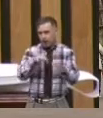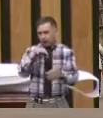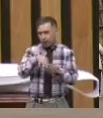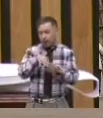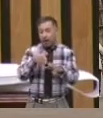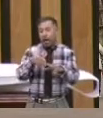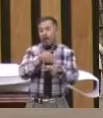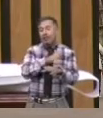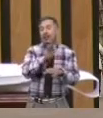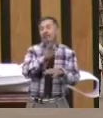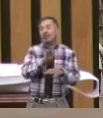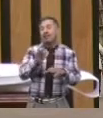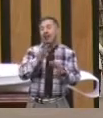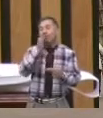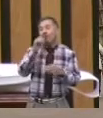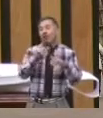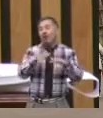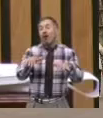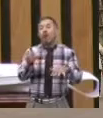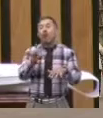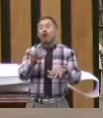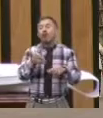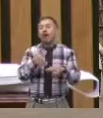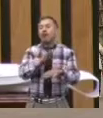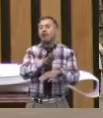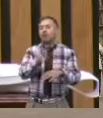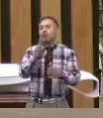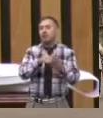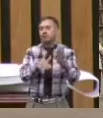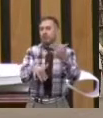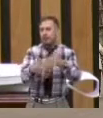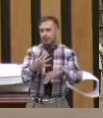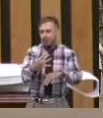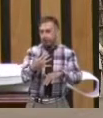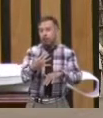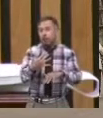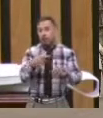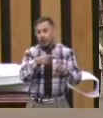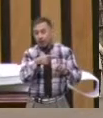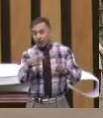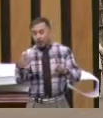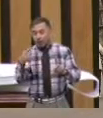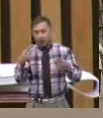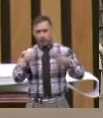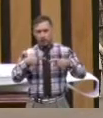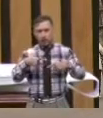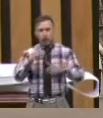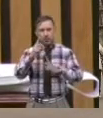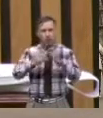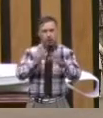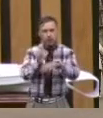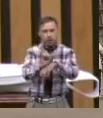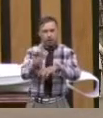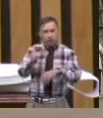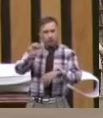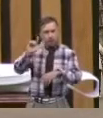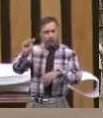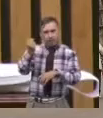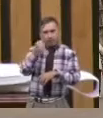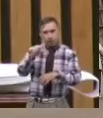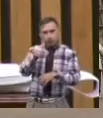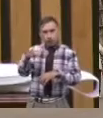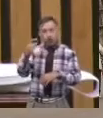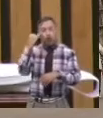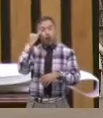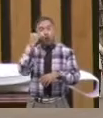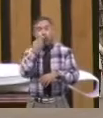periodo de veda, esto durante el 2015, periodo en el cual personas famosas posicionaron sus propuestas.